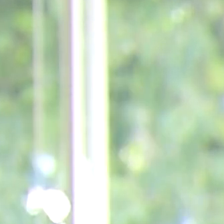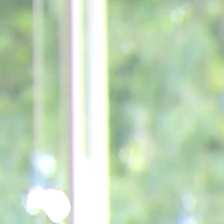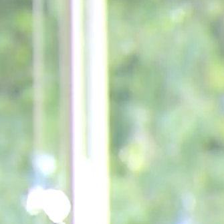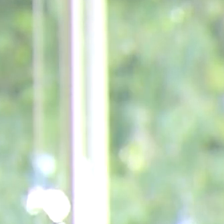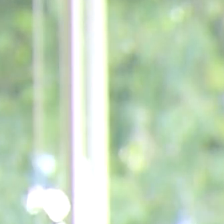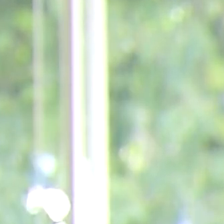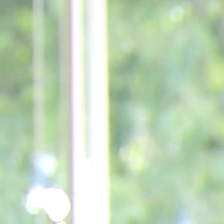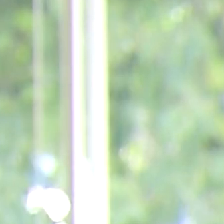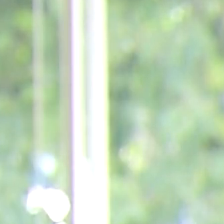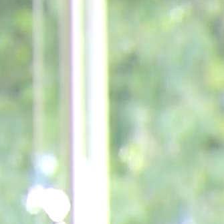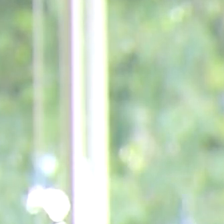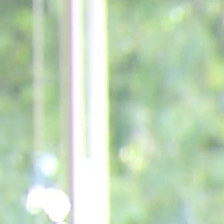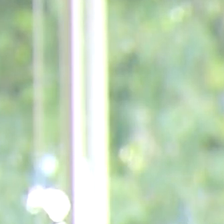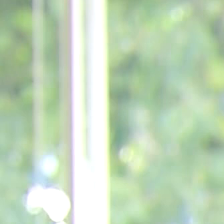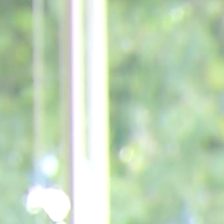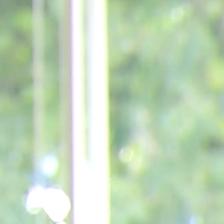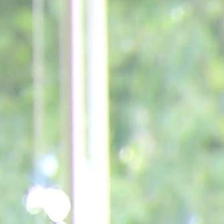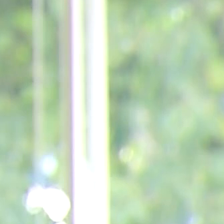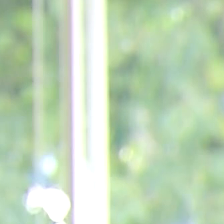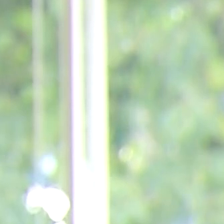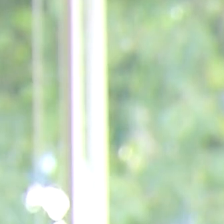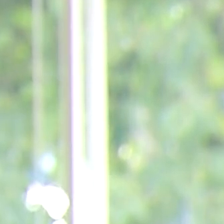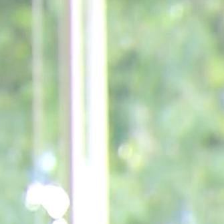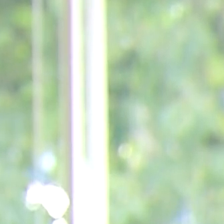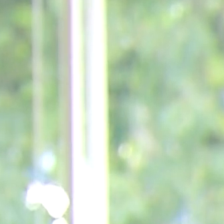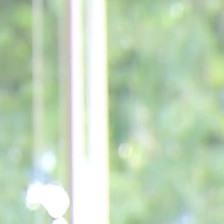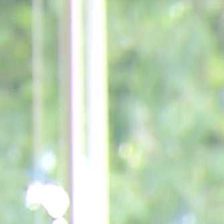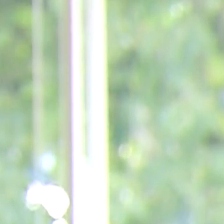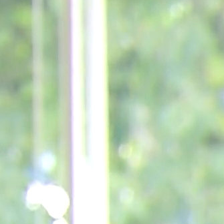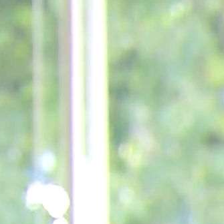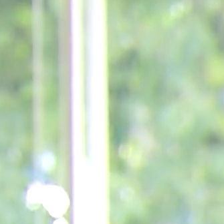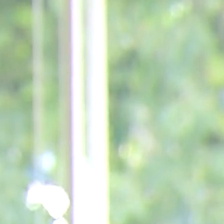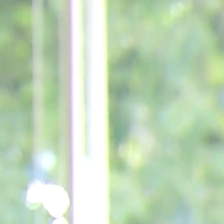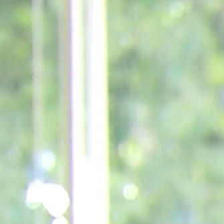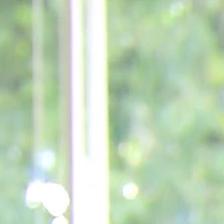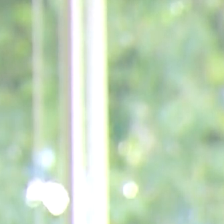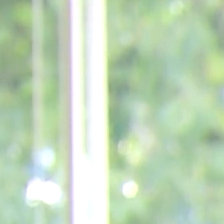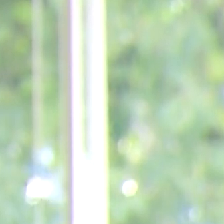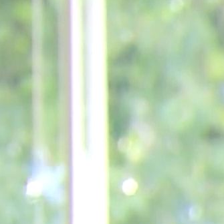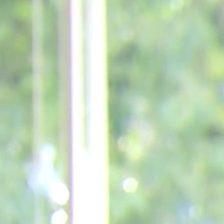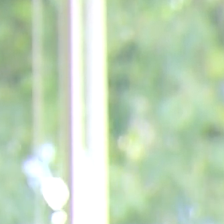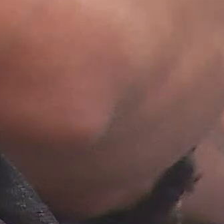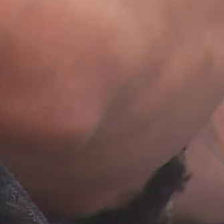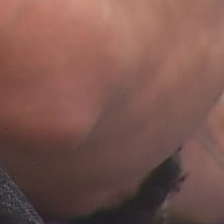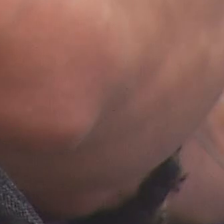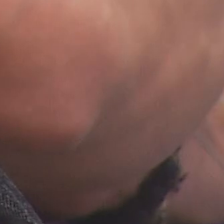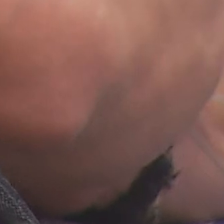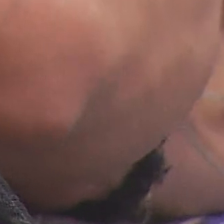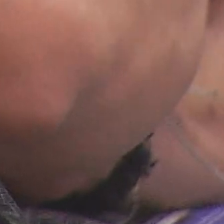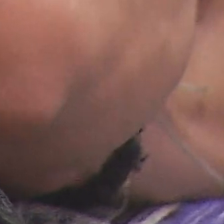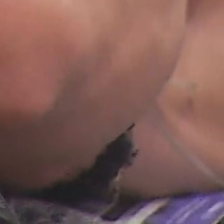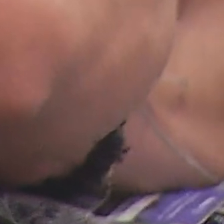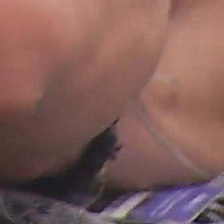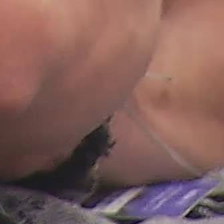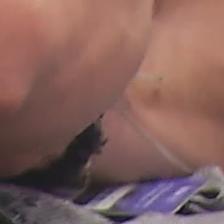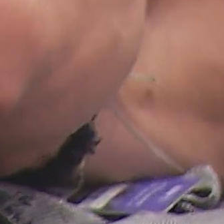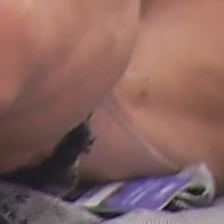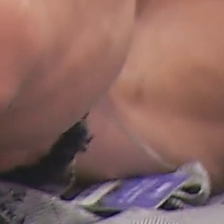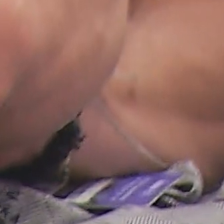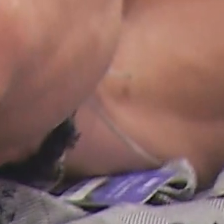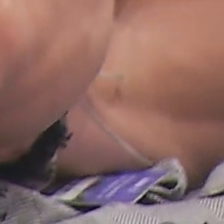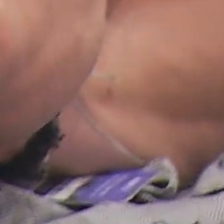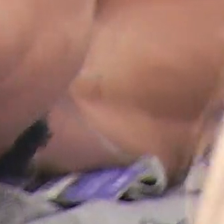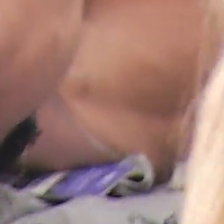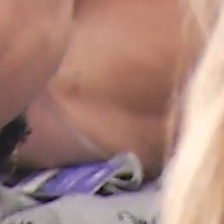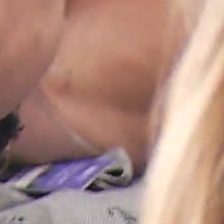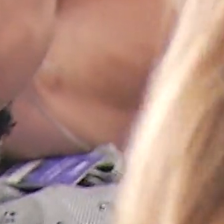conectarnos y aprender y reconocer muchas riquezas que no habíamos tenido en cuenta antes. Eso, ahí estás